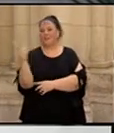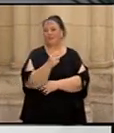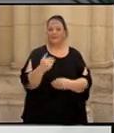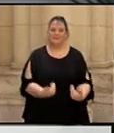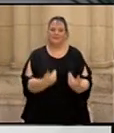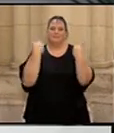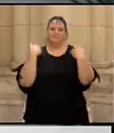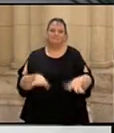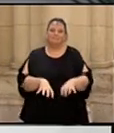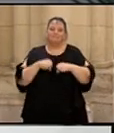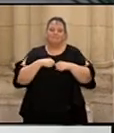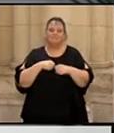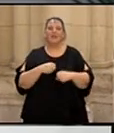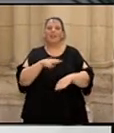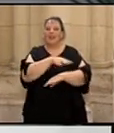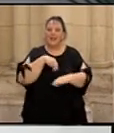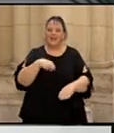Ellos llevan todo el tema